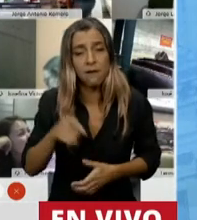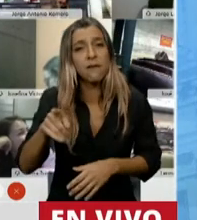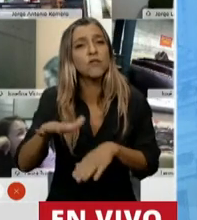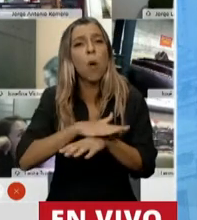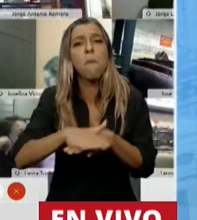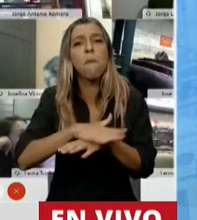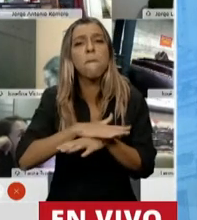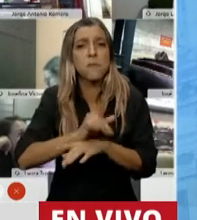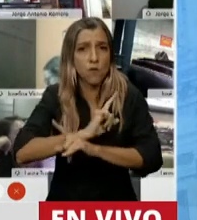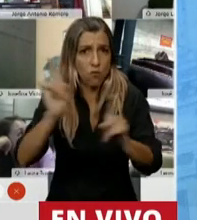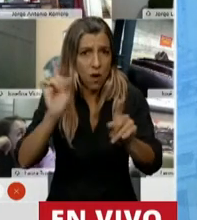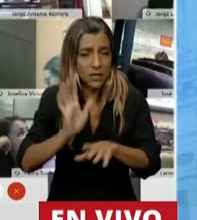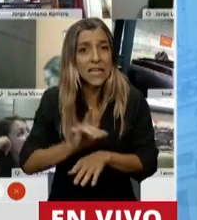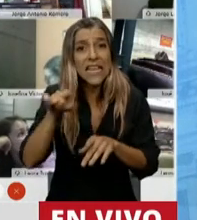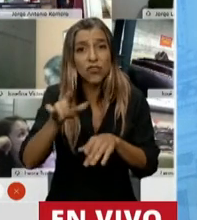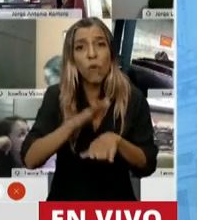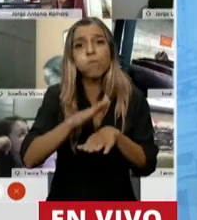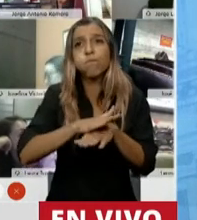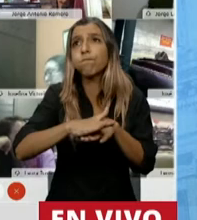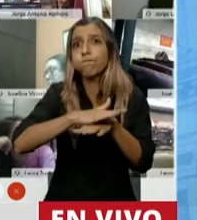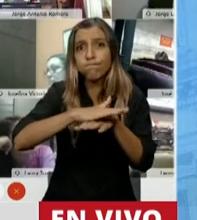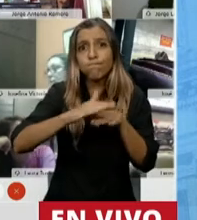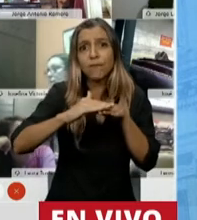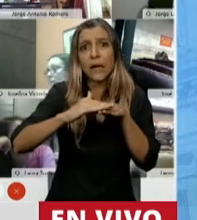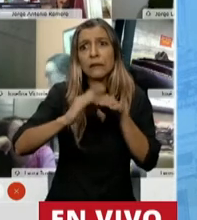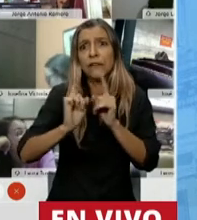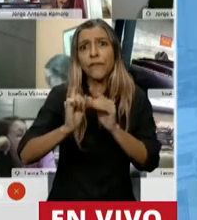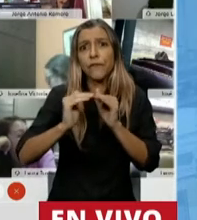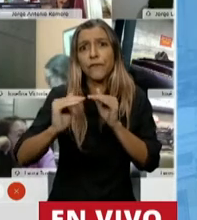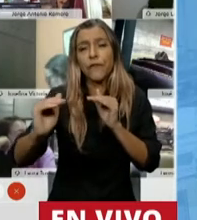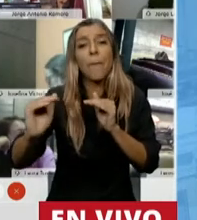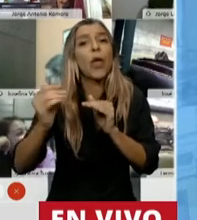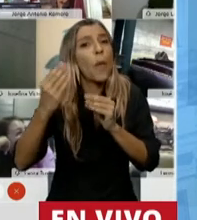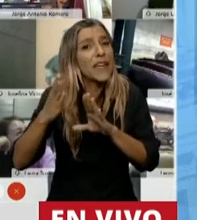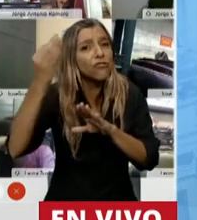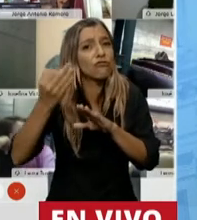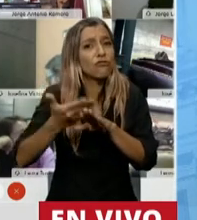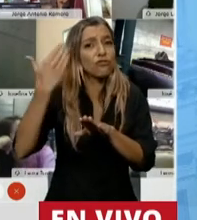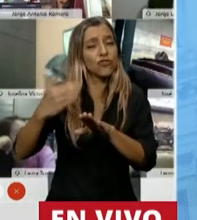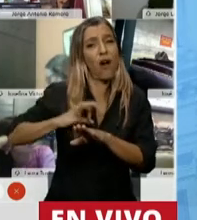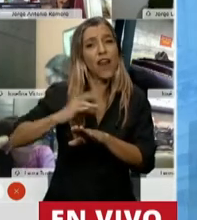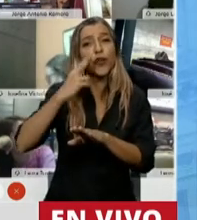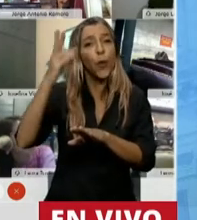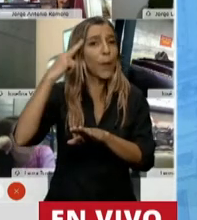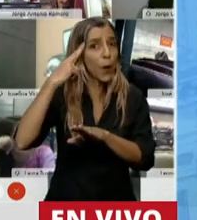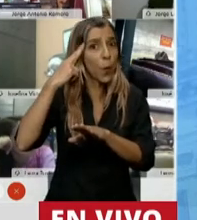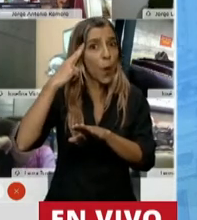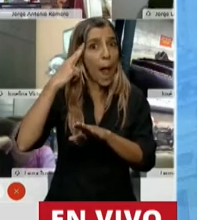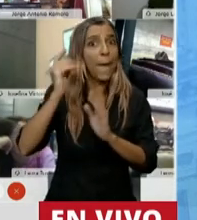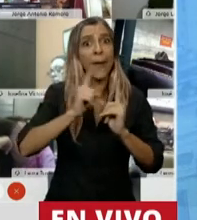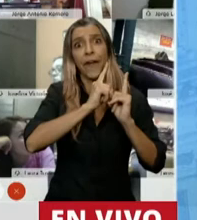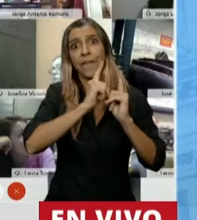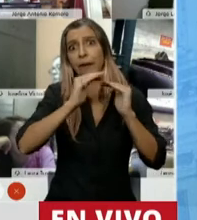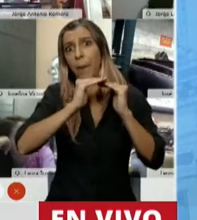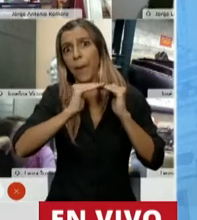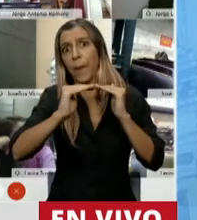mínimo. Es una tendencia que comenzó en el año 2009 y hasta ahora no hemos logrado